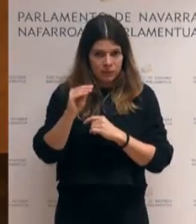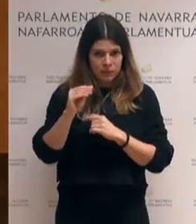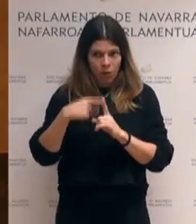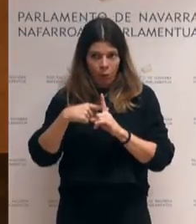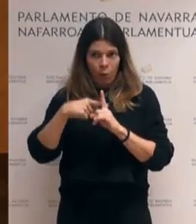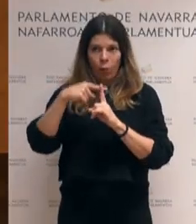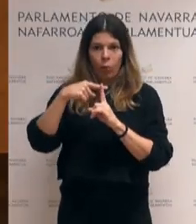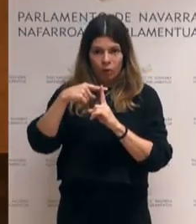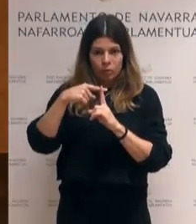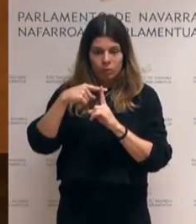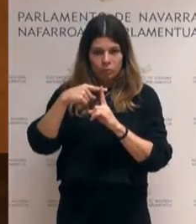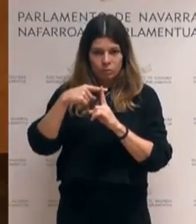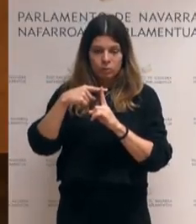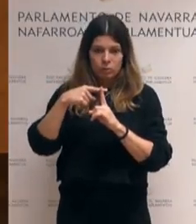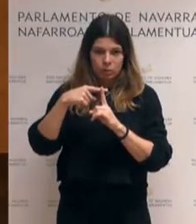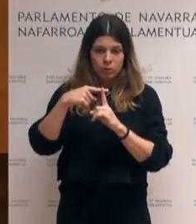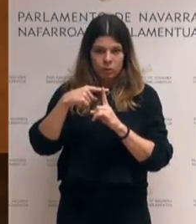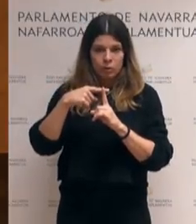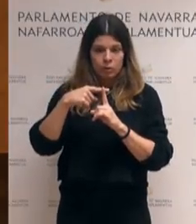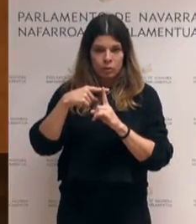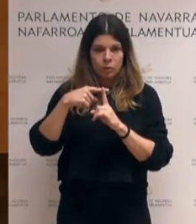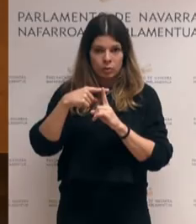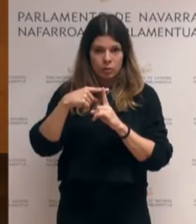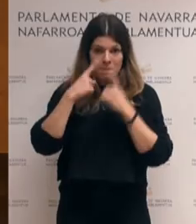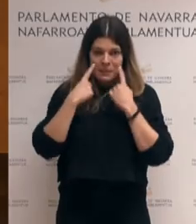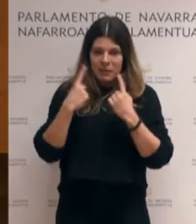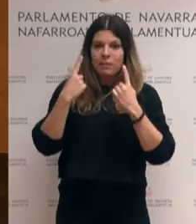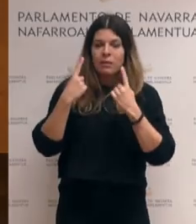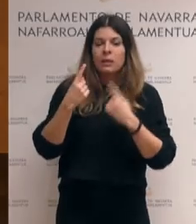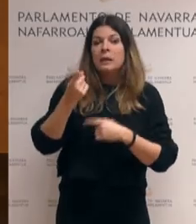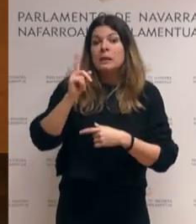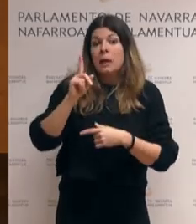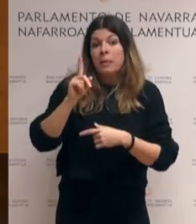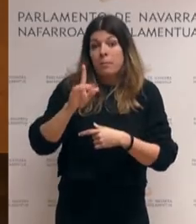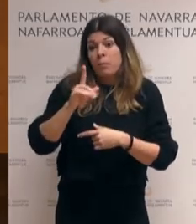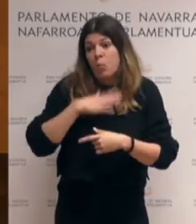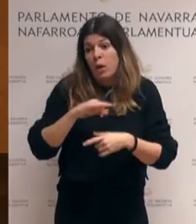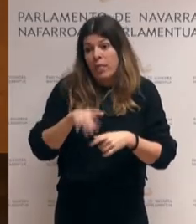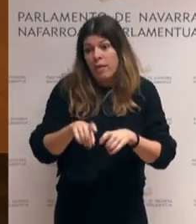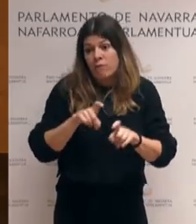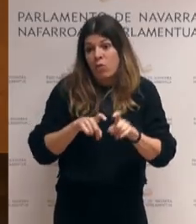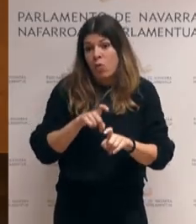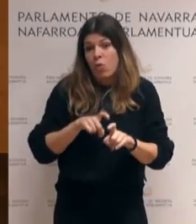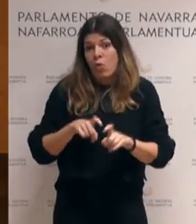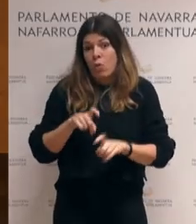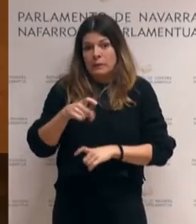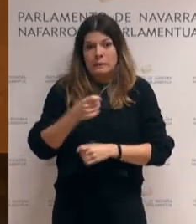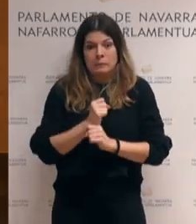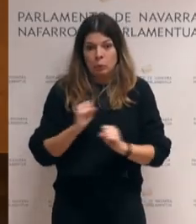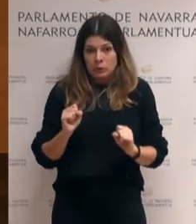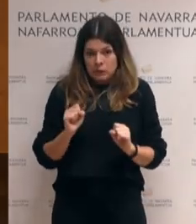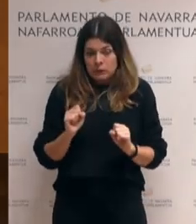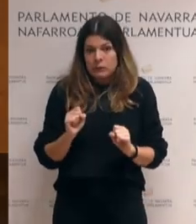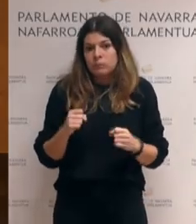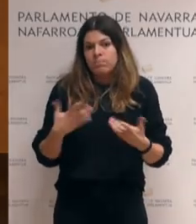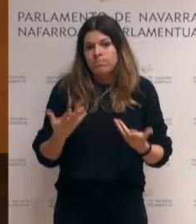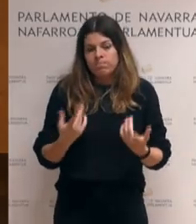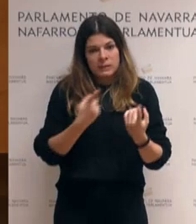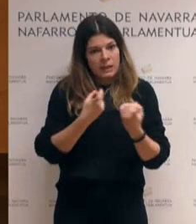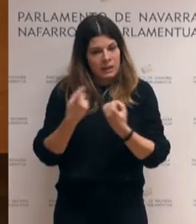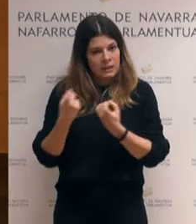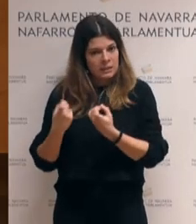también comentaba que podemos llegar a un punto sin retorno y es por ello por lo que urge una política eh climática ordenada y